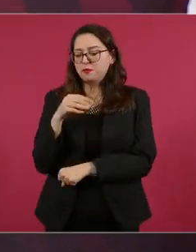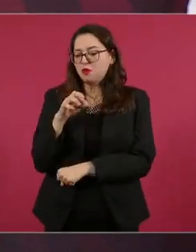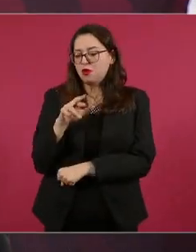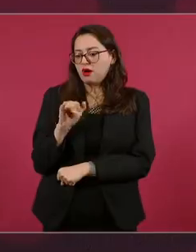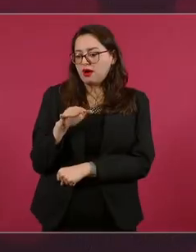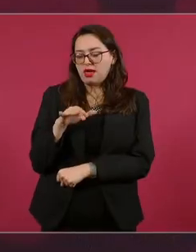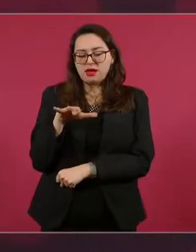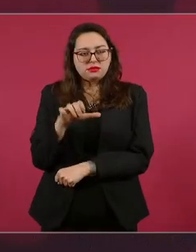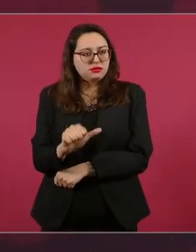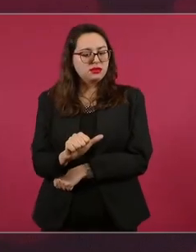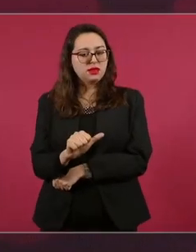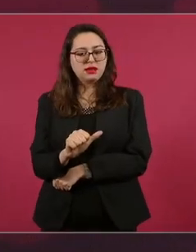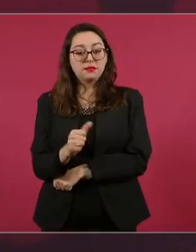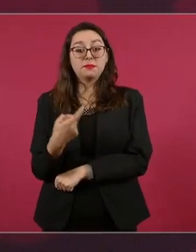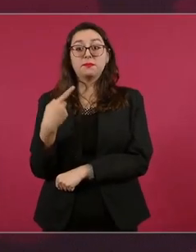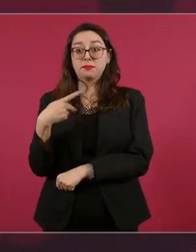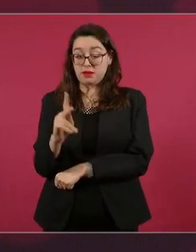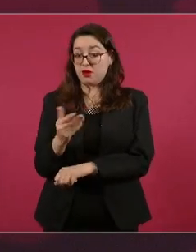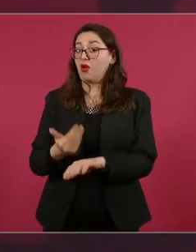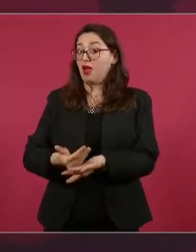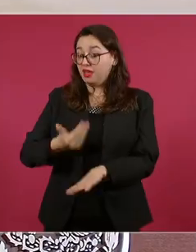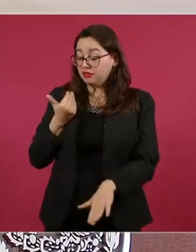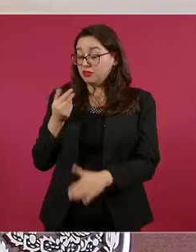Cuando hacemos la denuncia